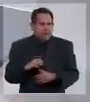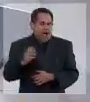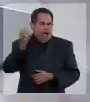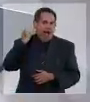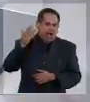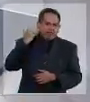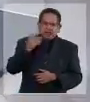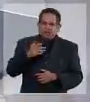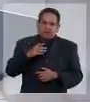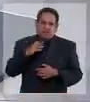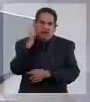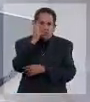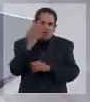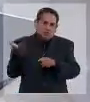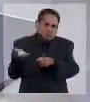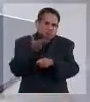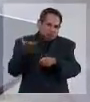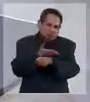la selva,